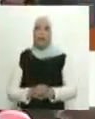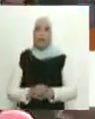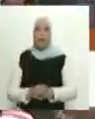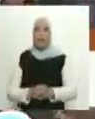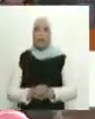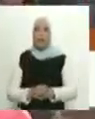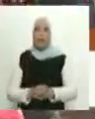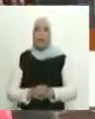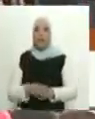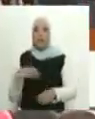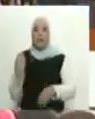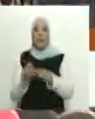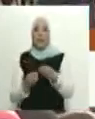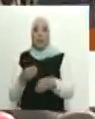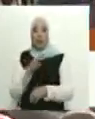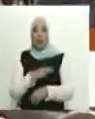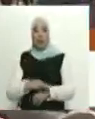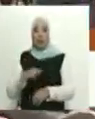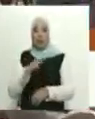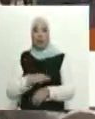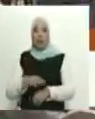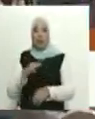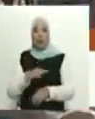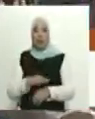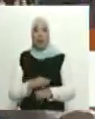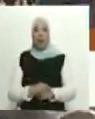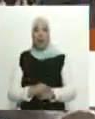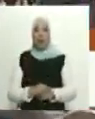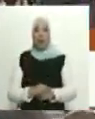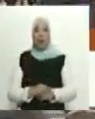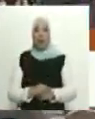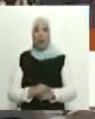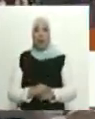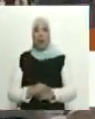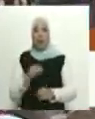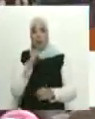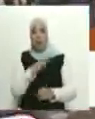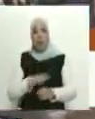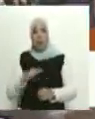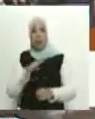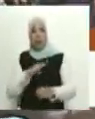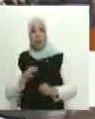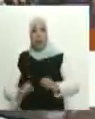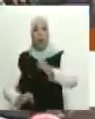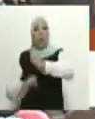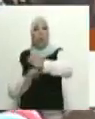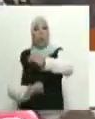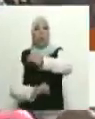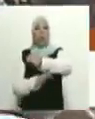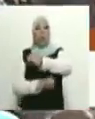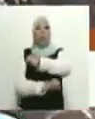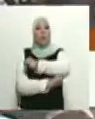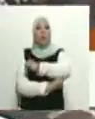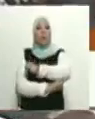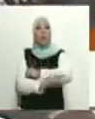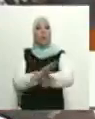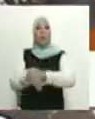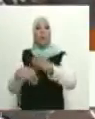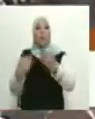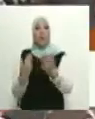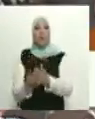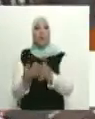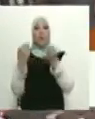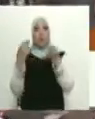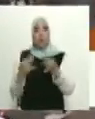Yo entré a la base de Misiones. ¿Cómo es que se llama la base de Misiones? Lo que nos dejó, ¿cómo